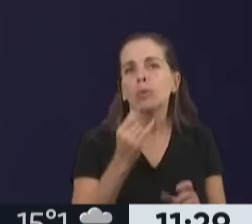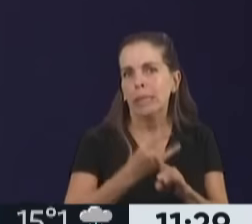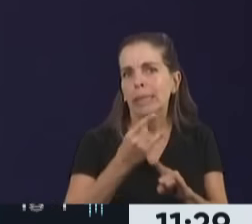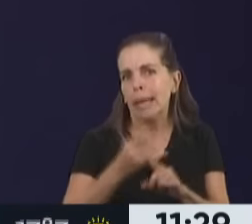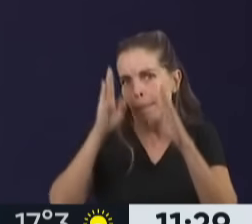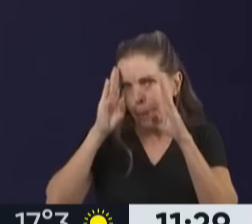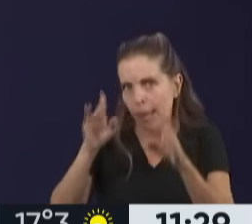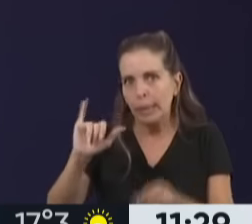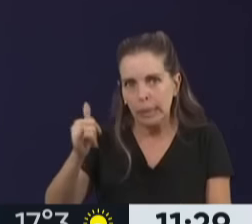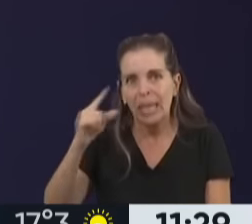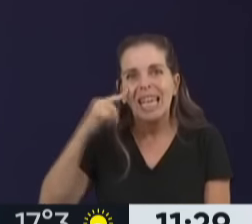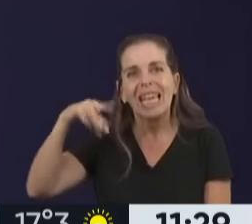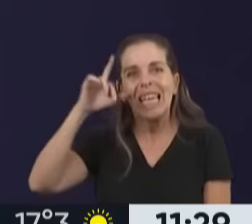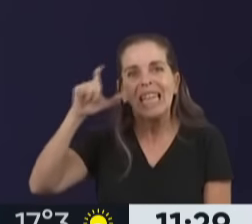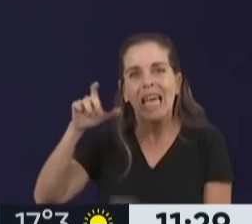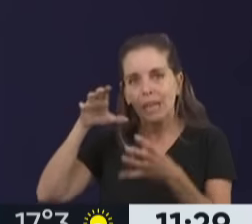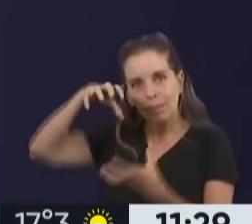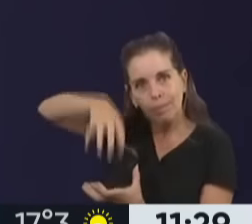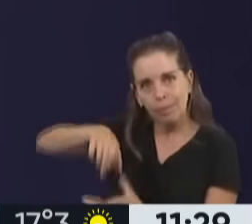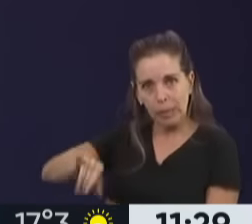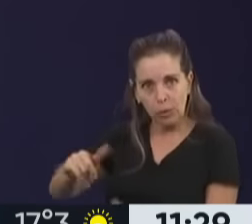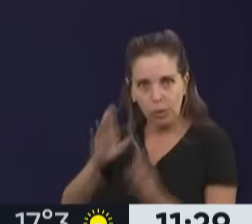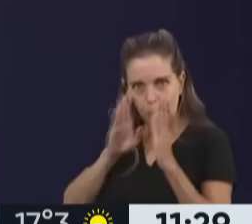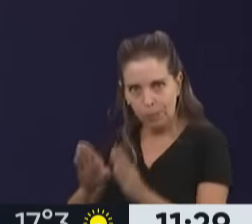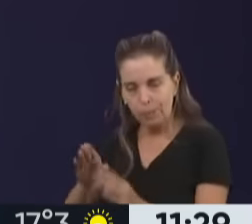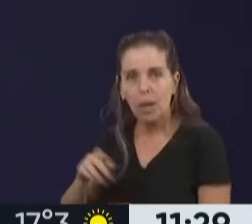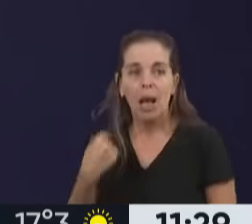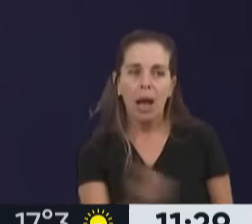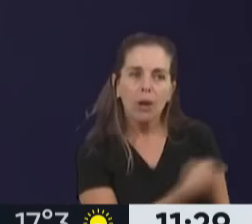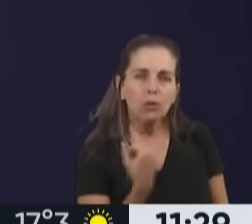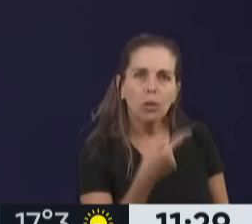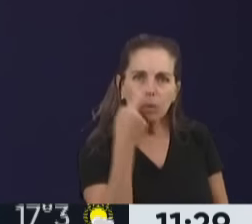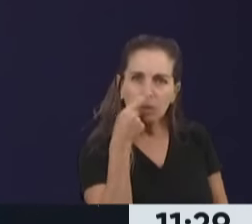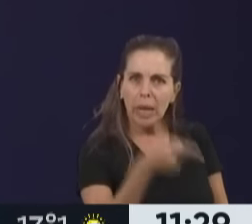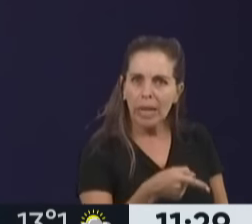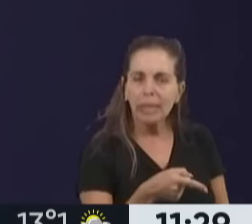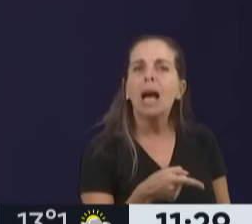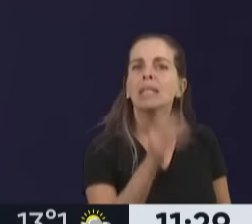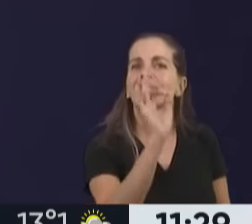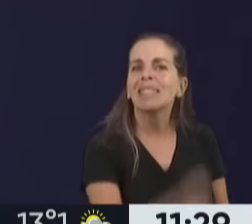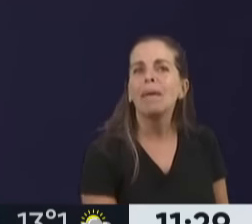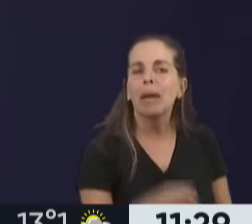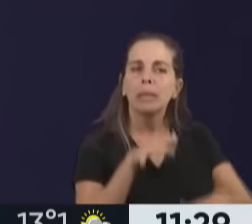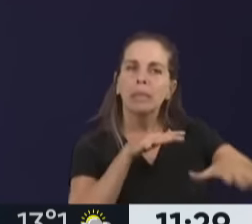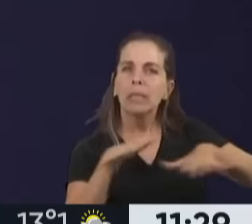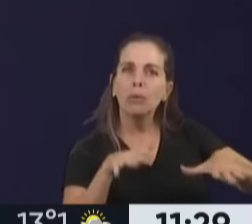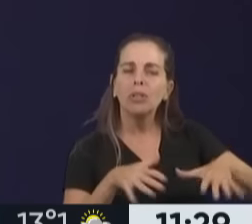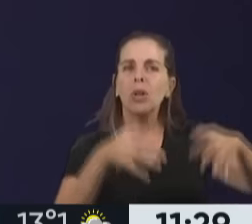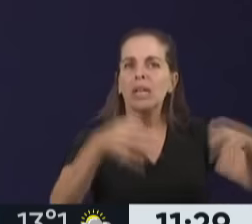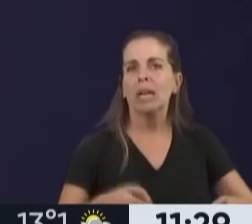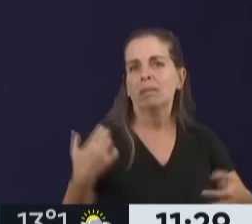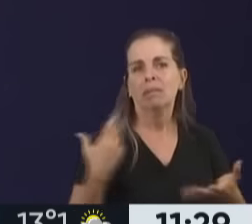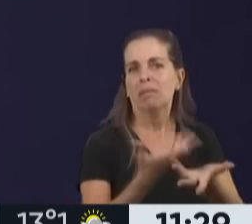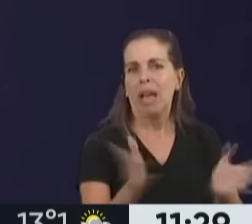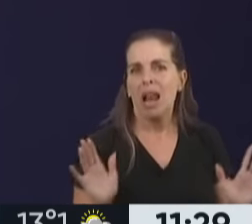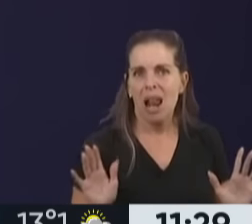trabajo excepcional que hace el indec a nosotros lo que nos importa es el cam la única verdad es la realidad decía el general no y